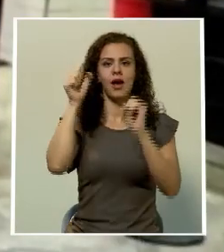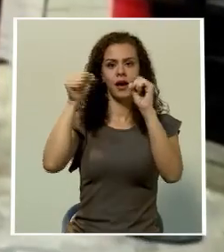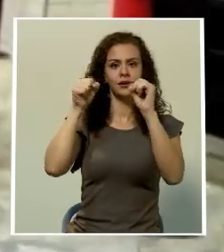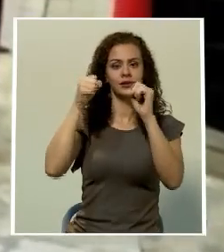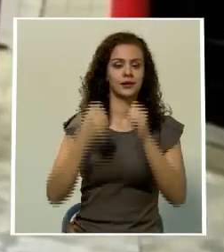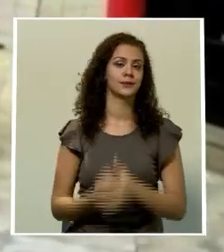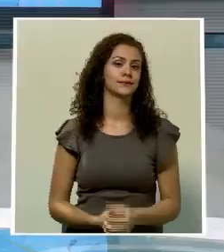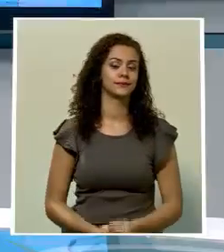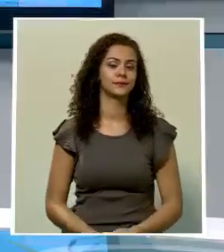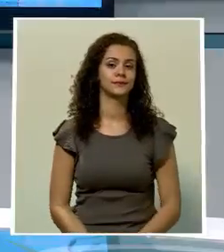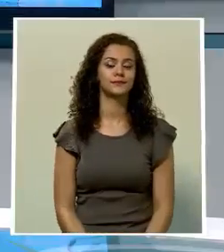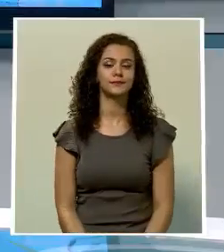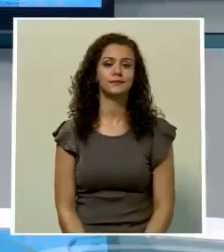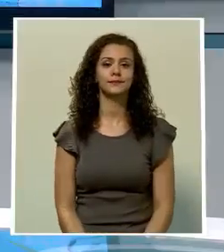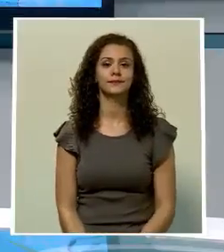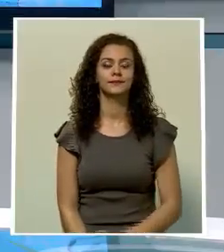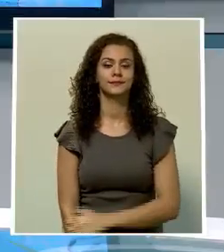salas.